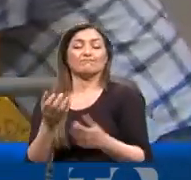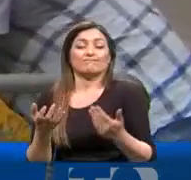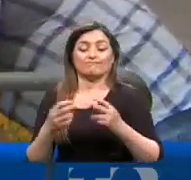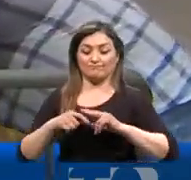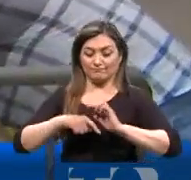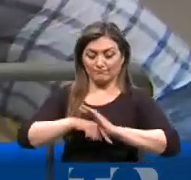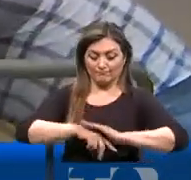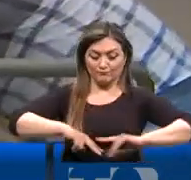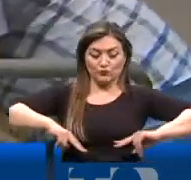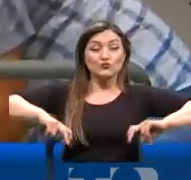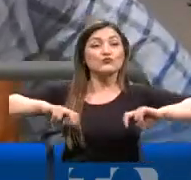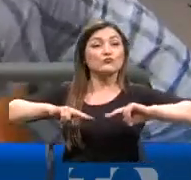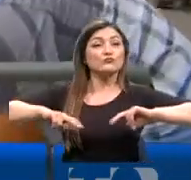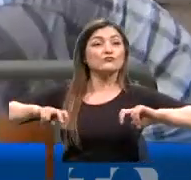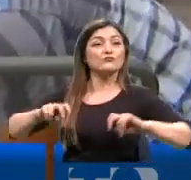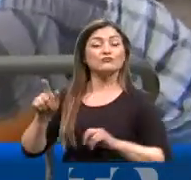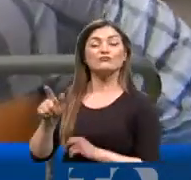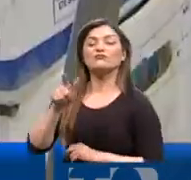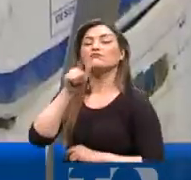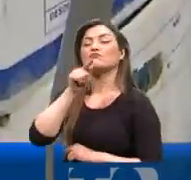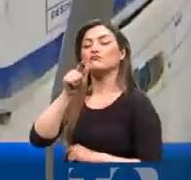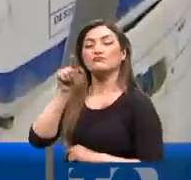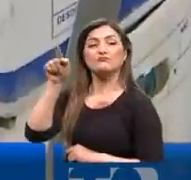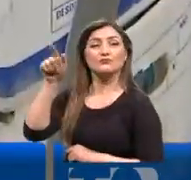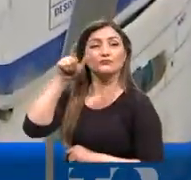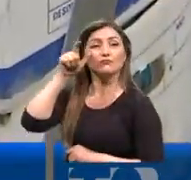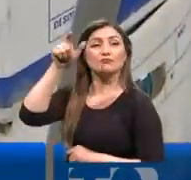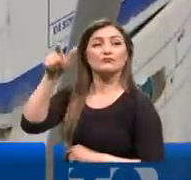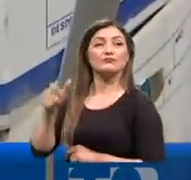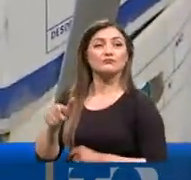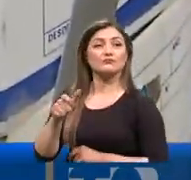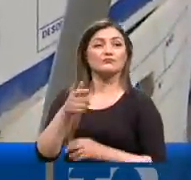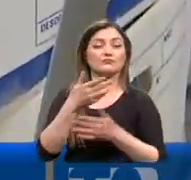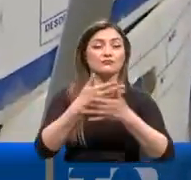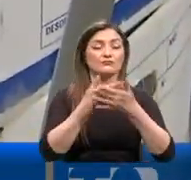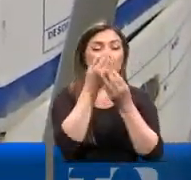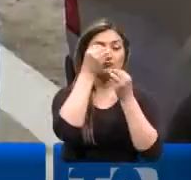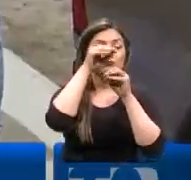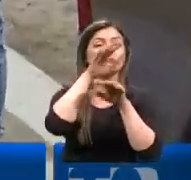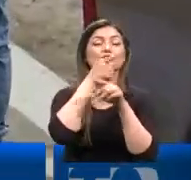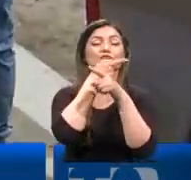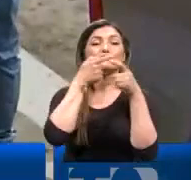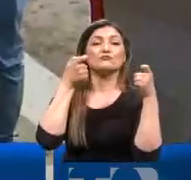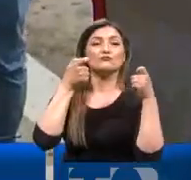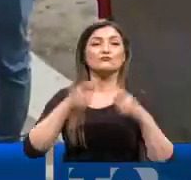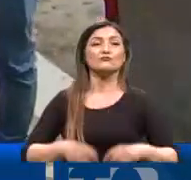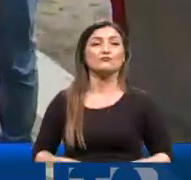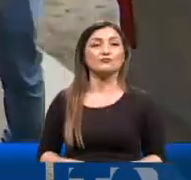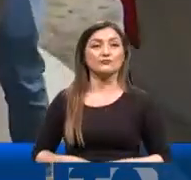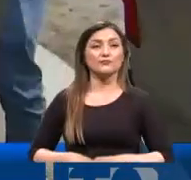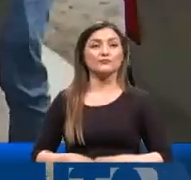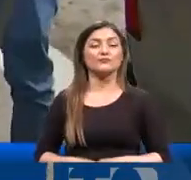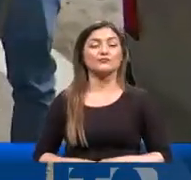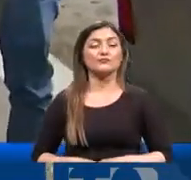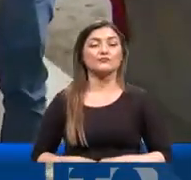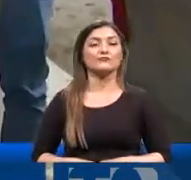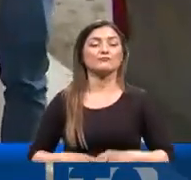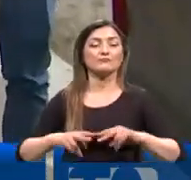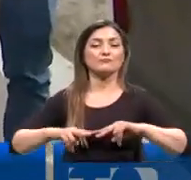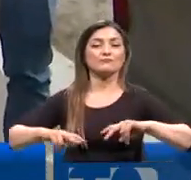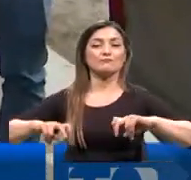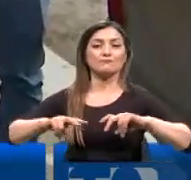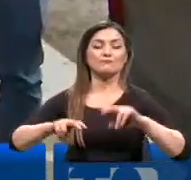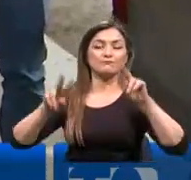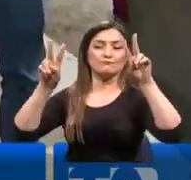de la investigación que en Guayaquil lleva a Fiscalía por presunta falsedad de información. Otra de las investigaciones del llamado